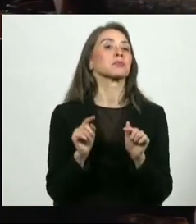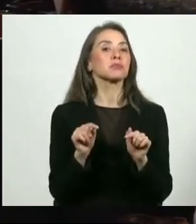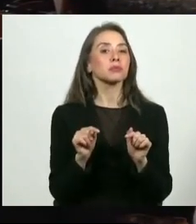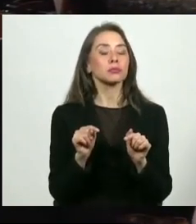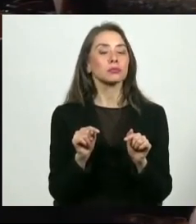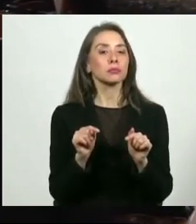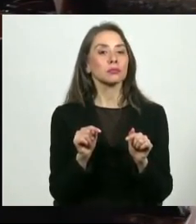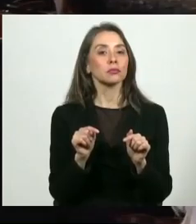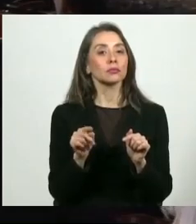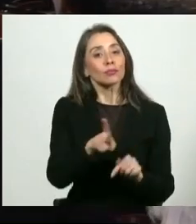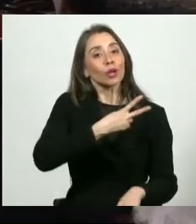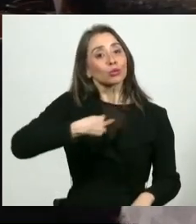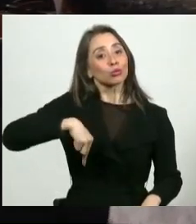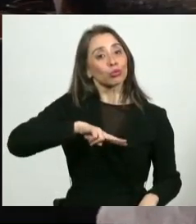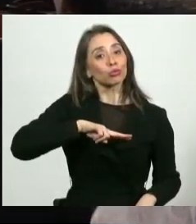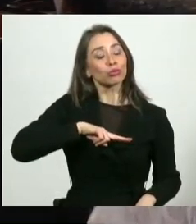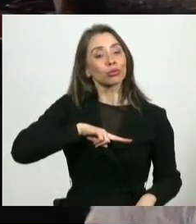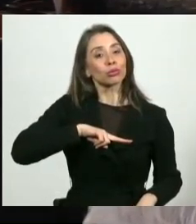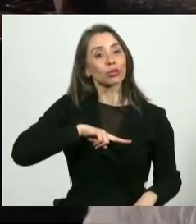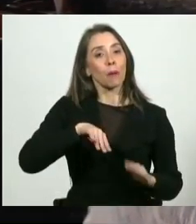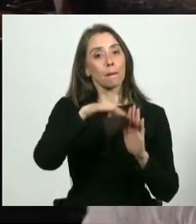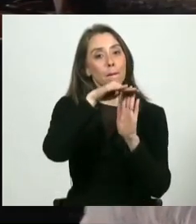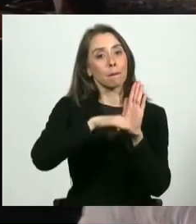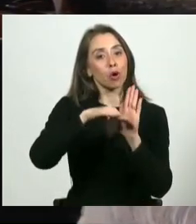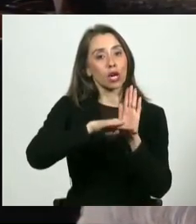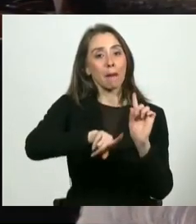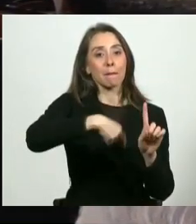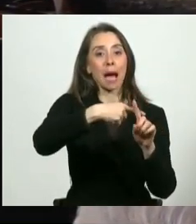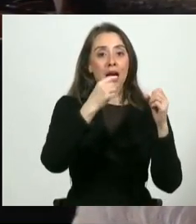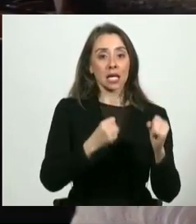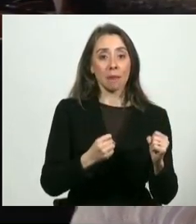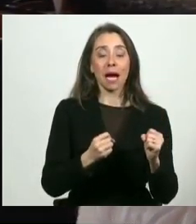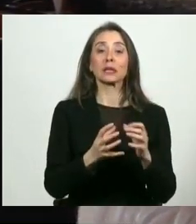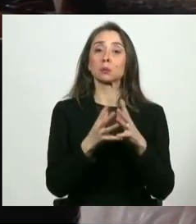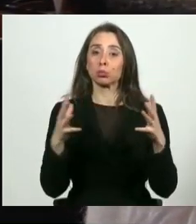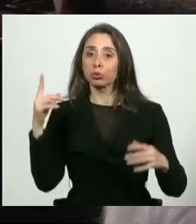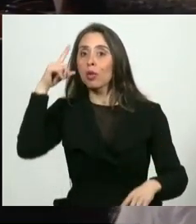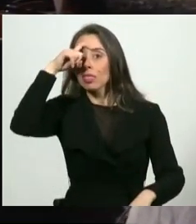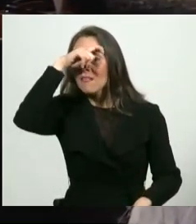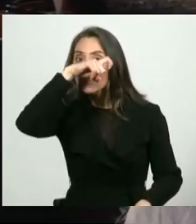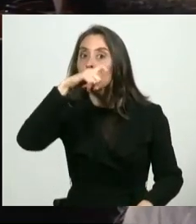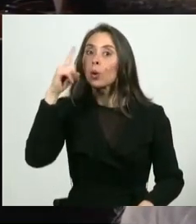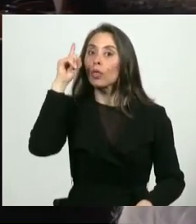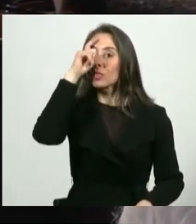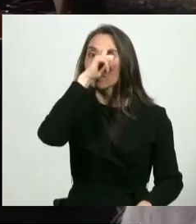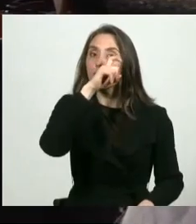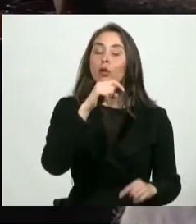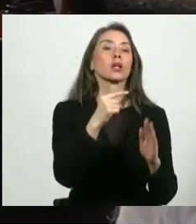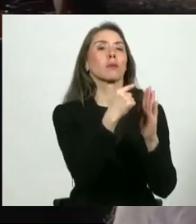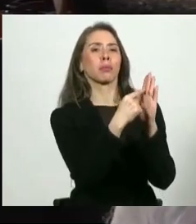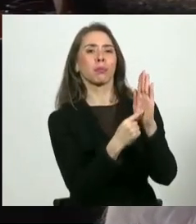poco, nosotros dentro de lo que son los programas Más Capaz hemos tenido hartas dificultades, dificultades desde los